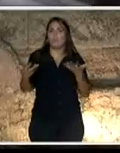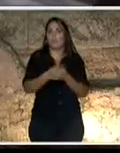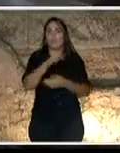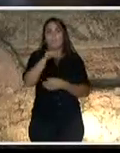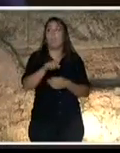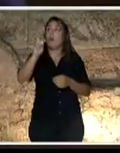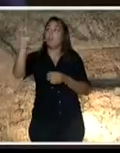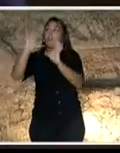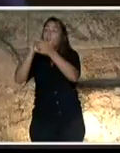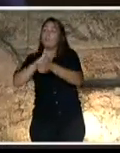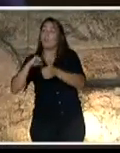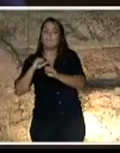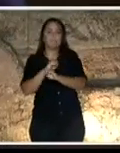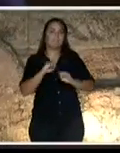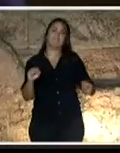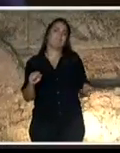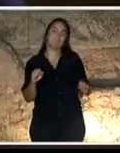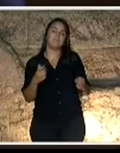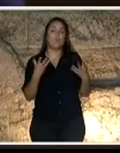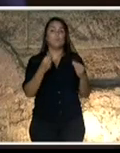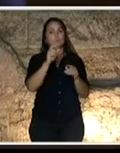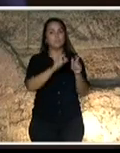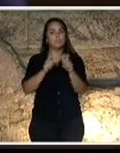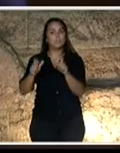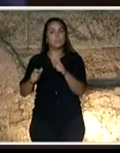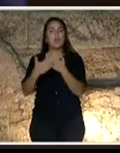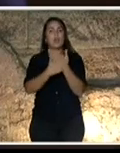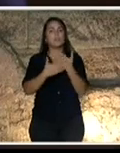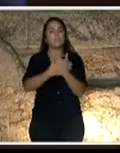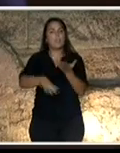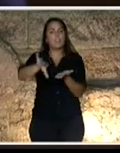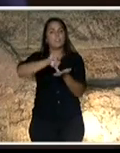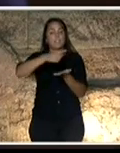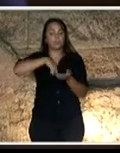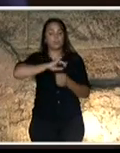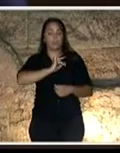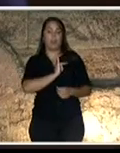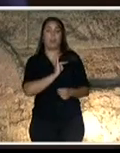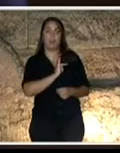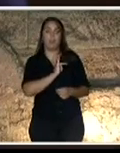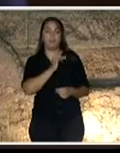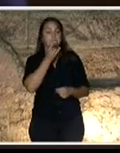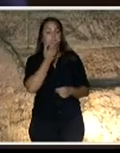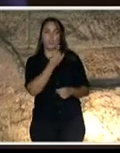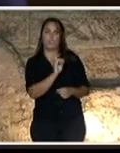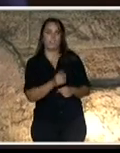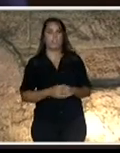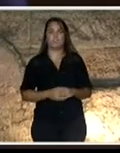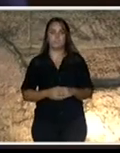otra autonomía. ¿Cuántos miembros de los gobiernos centrales que hemos tenido lo desconocen?